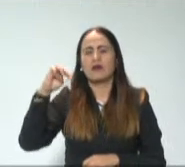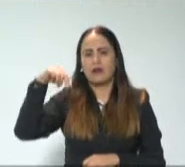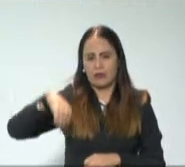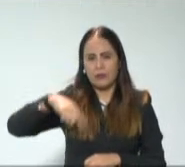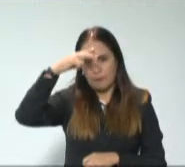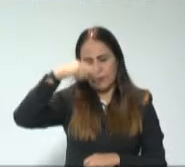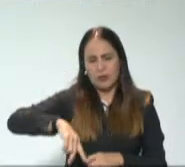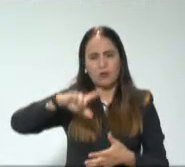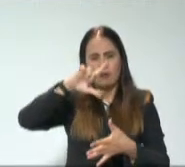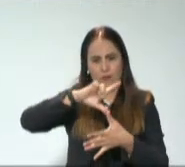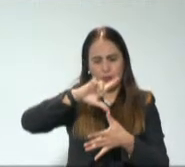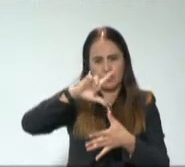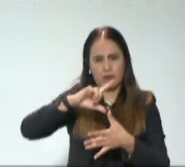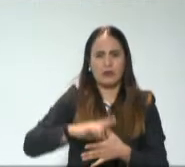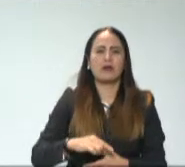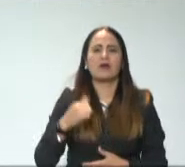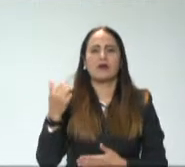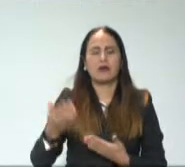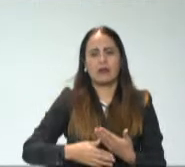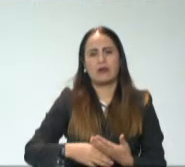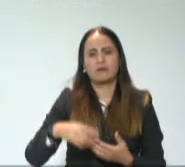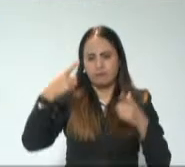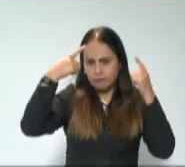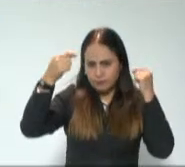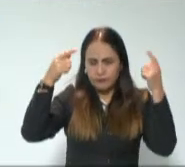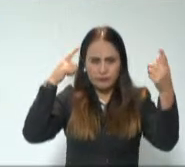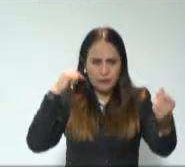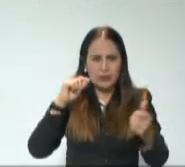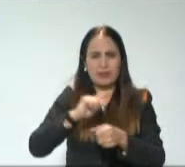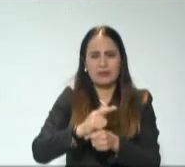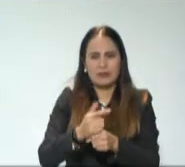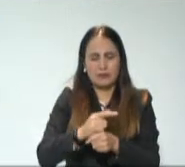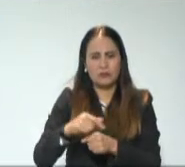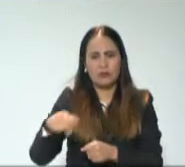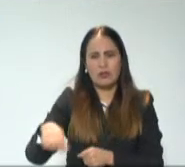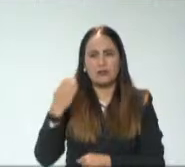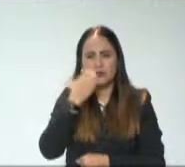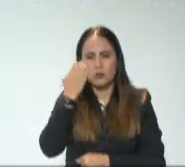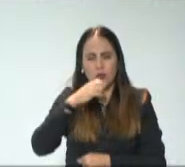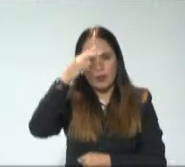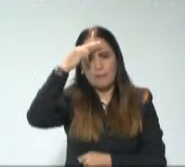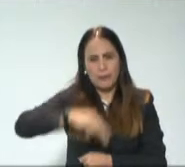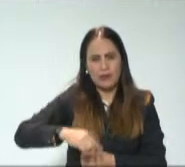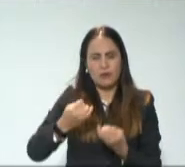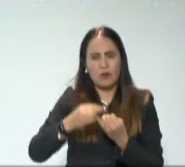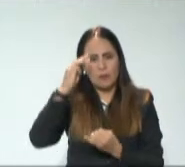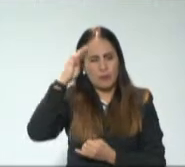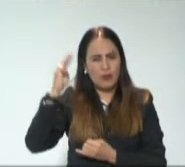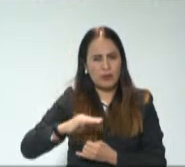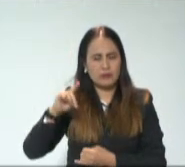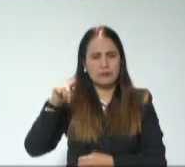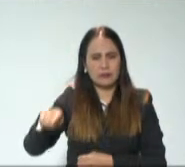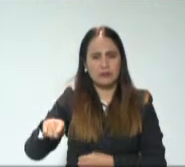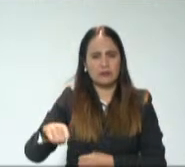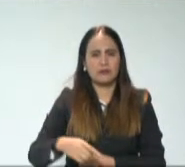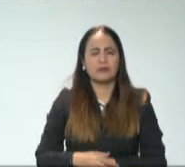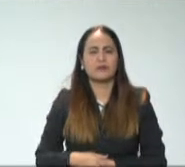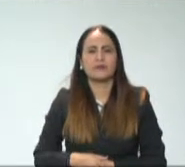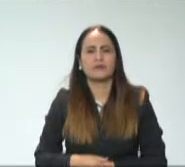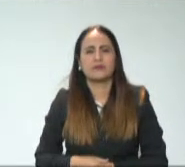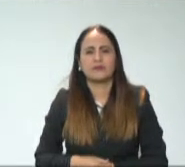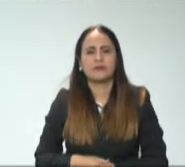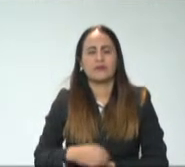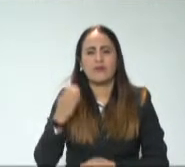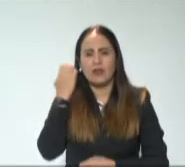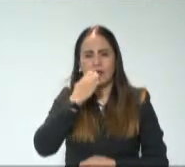es egresado de estudios de la licenciatura en el colegio de México y de maestría en la London School of economics de la